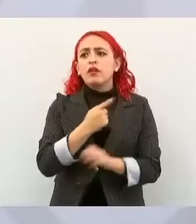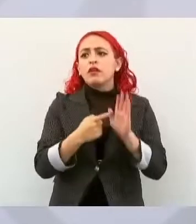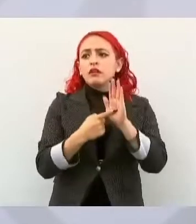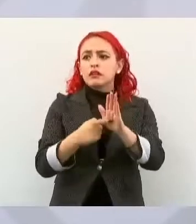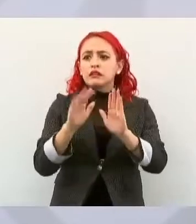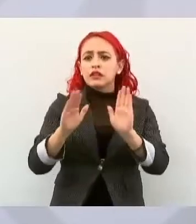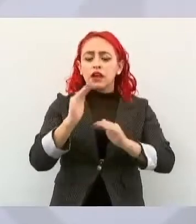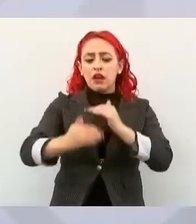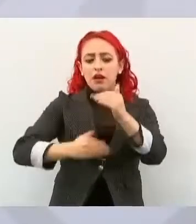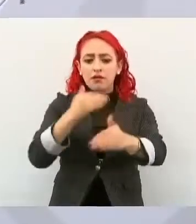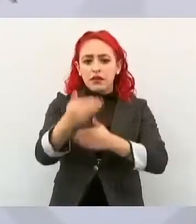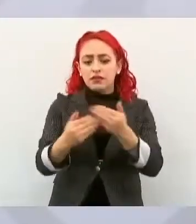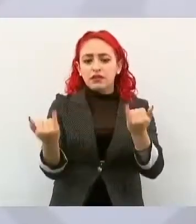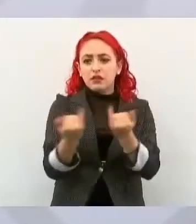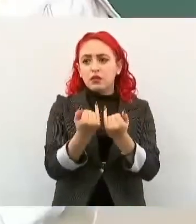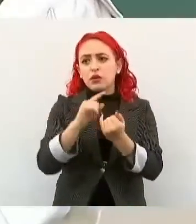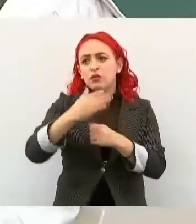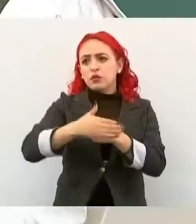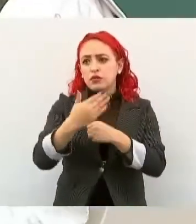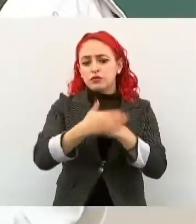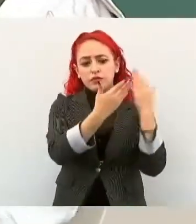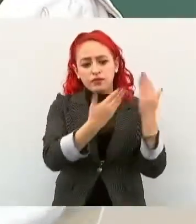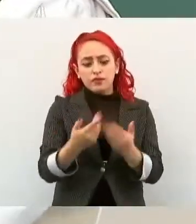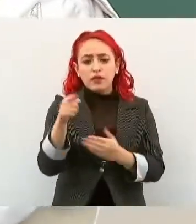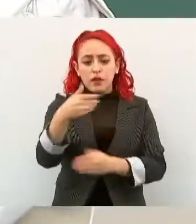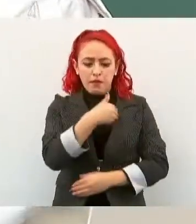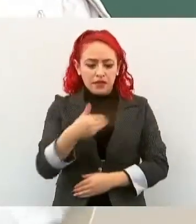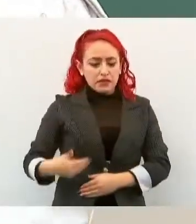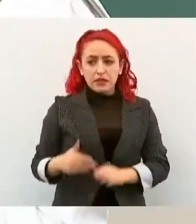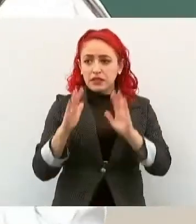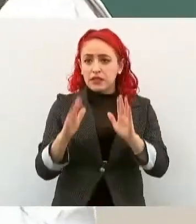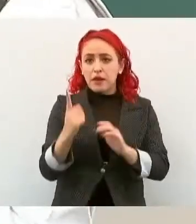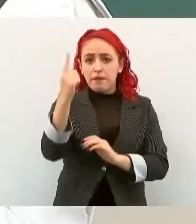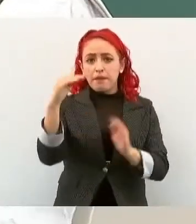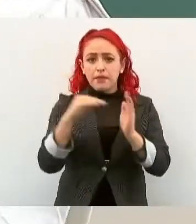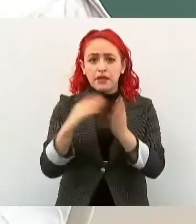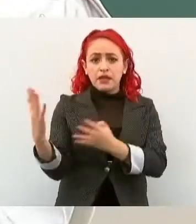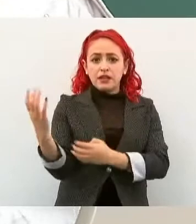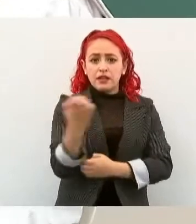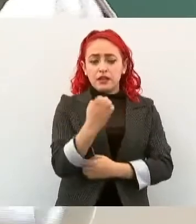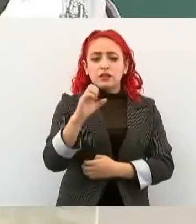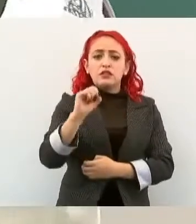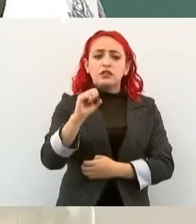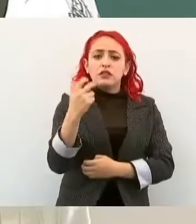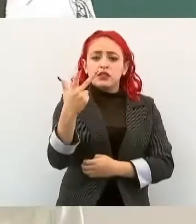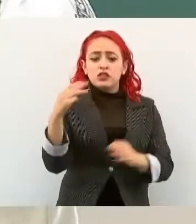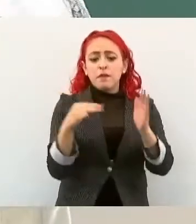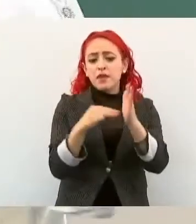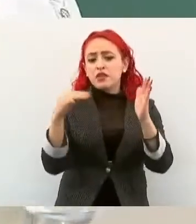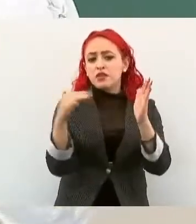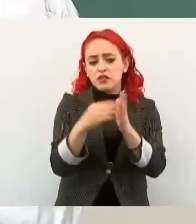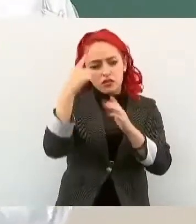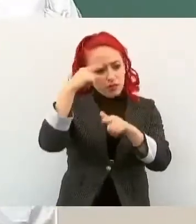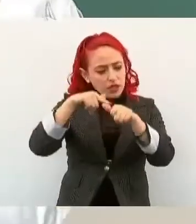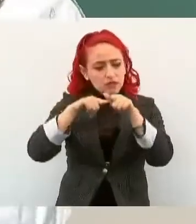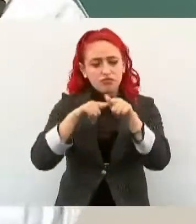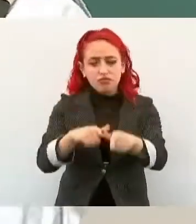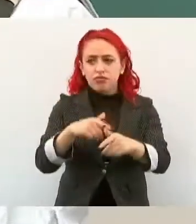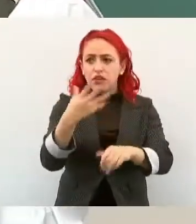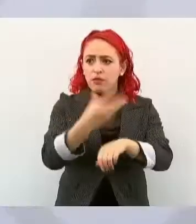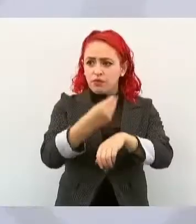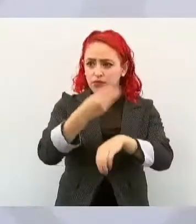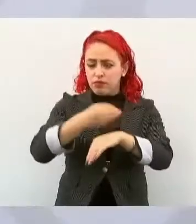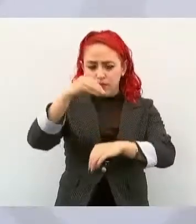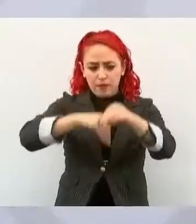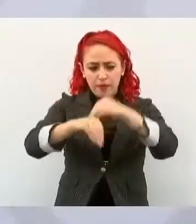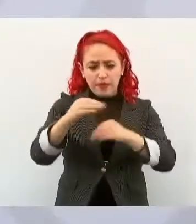ya avances y sobre lo que viene. El presidente ha dispuesto 1,568 millones de pesos para continuar esas obras de